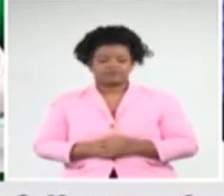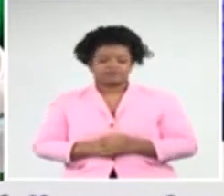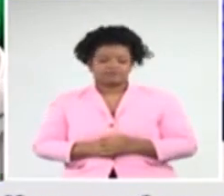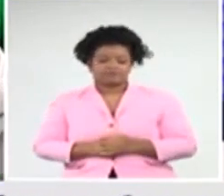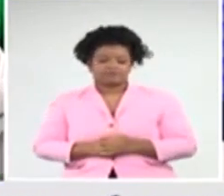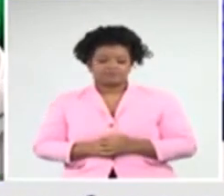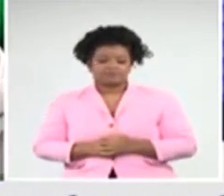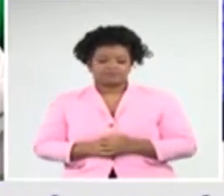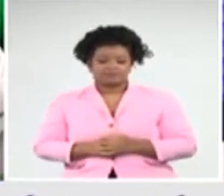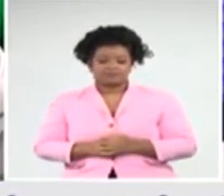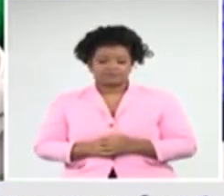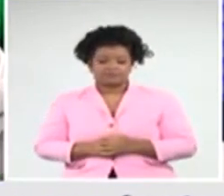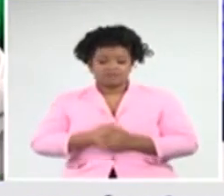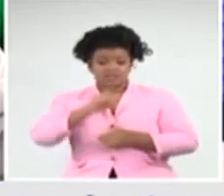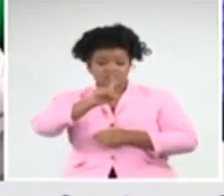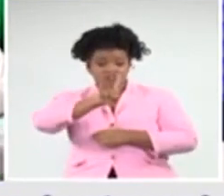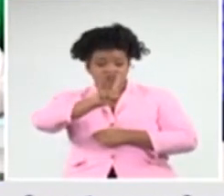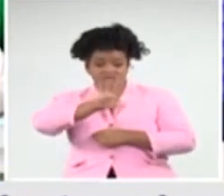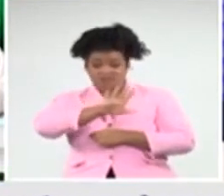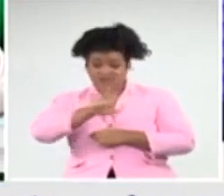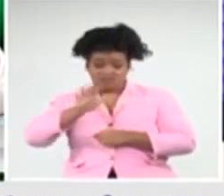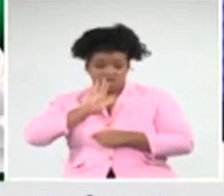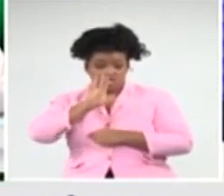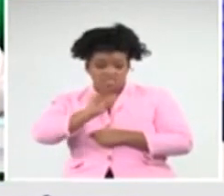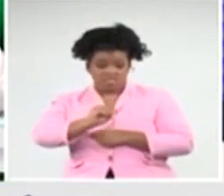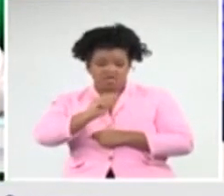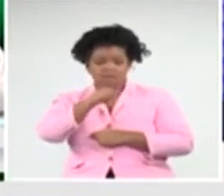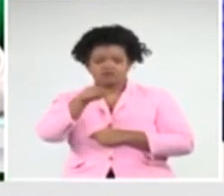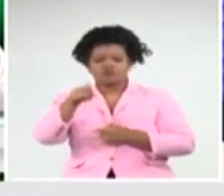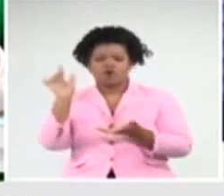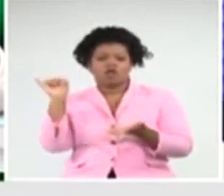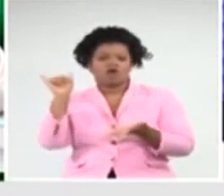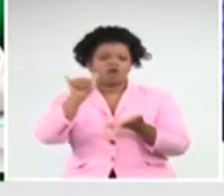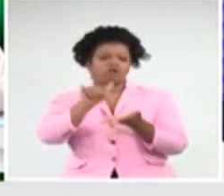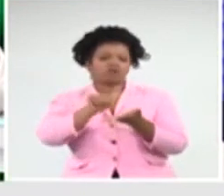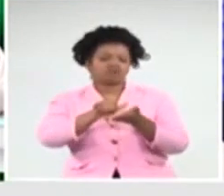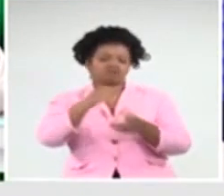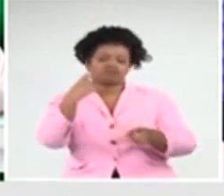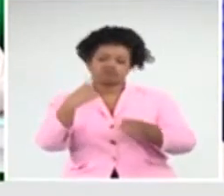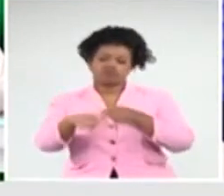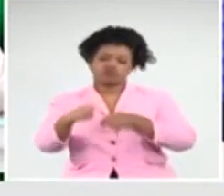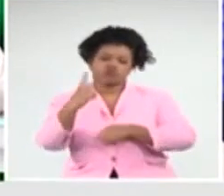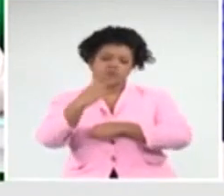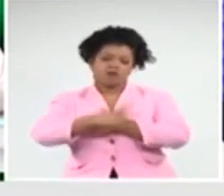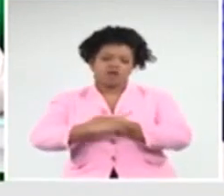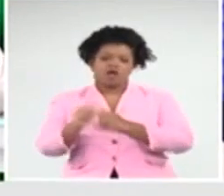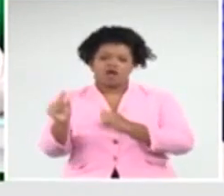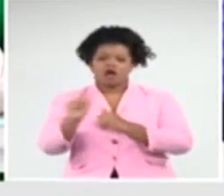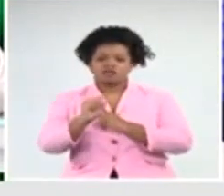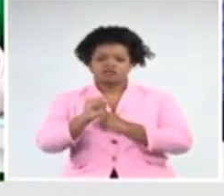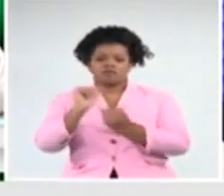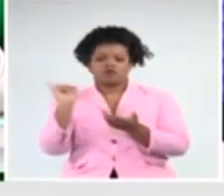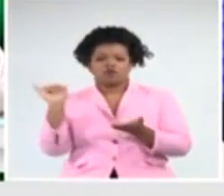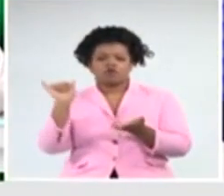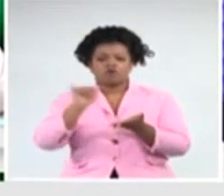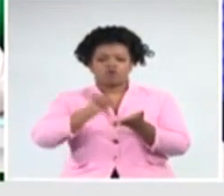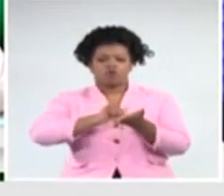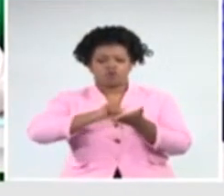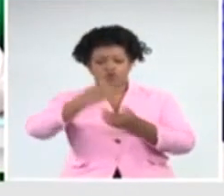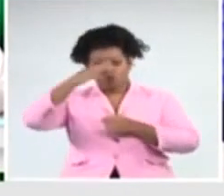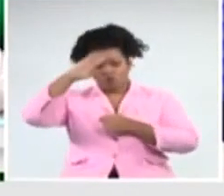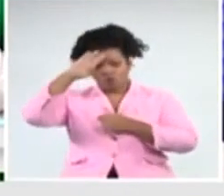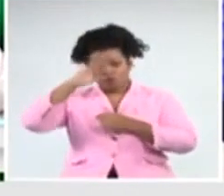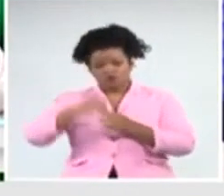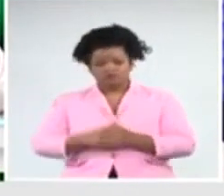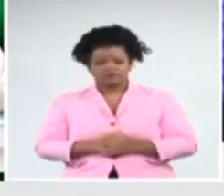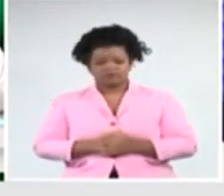19, que ya lo dijimos, son casos importados en nuestro país. Recientemente arribaron a nuestro país y en el